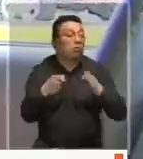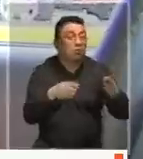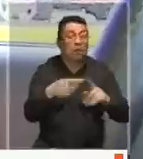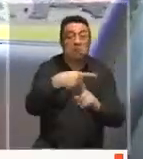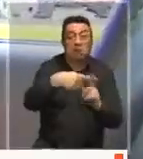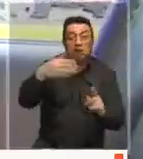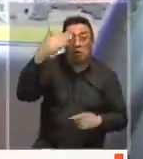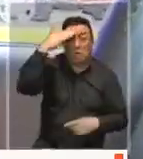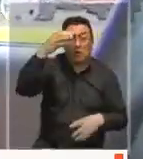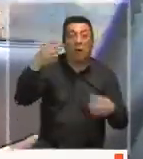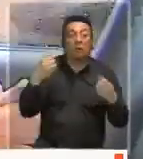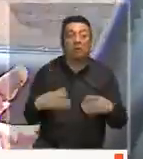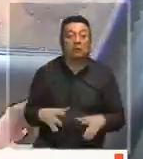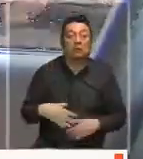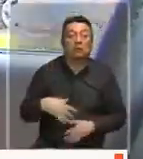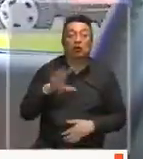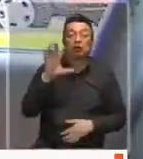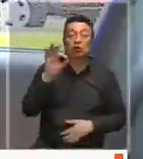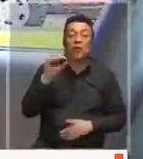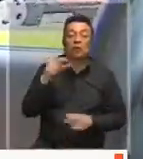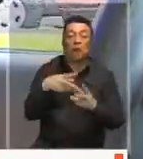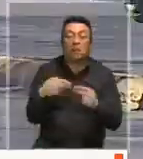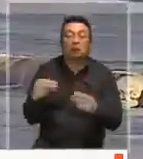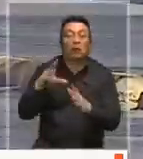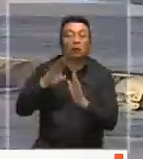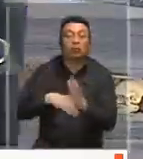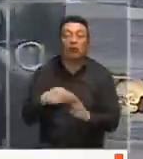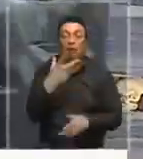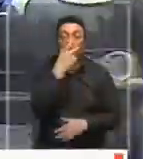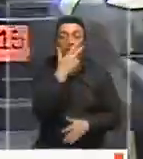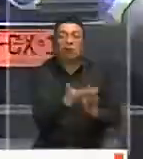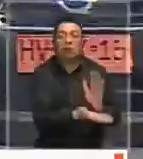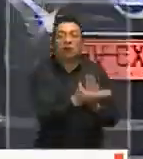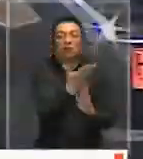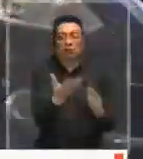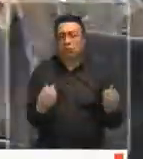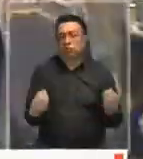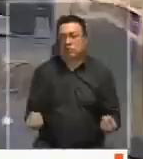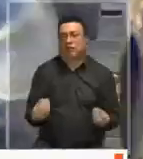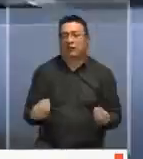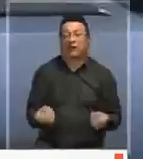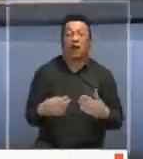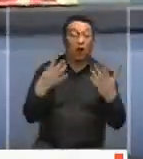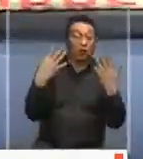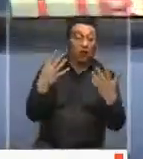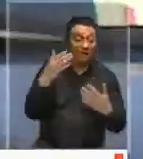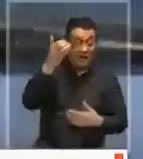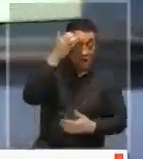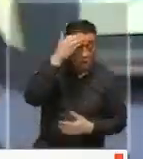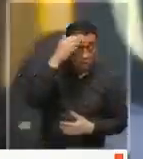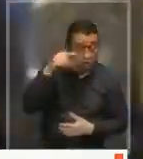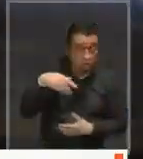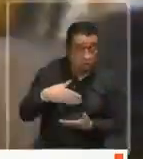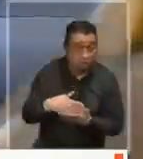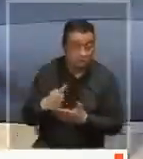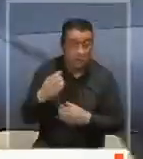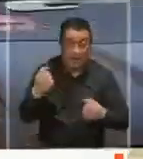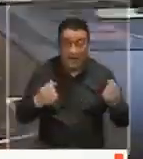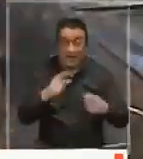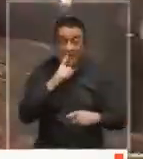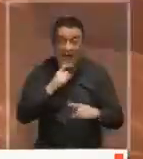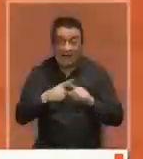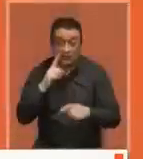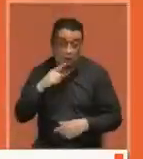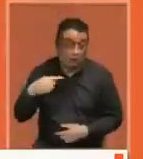día por 50 pesos y mira ahora lo que ha subido la benzina. Desde el miércoles 9 de agosto, los casi 22.000 taxis que circulan por el